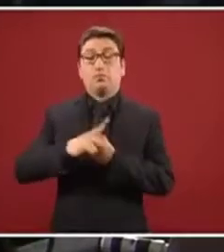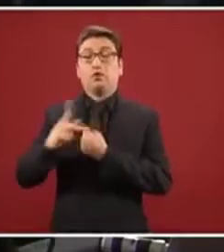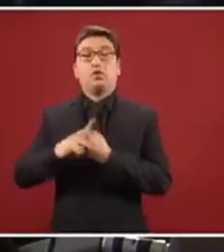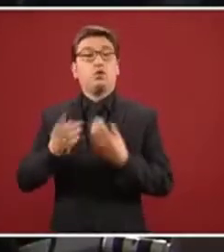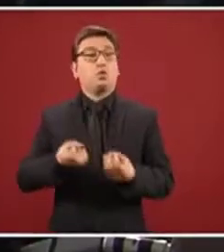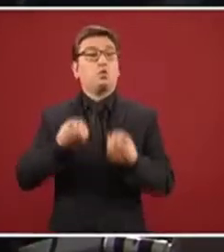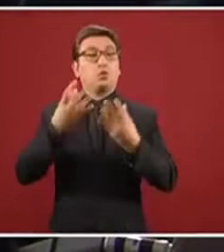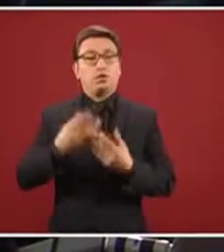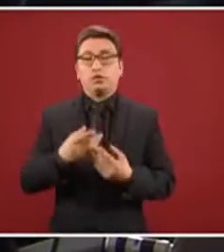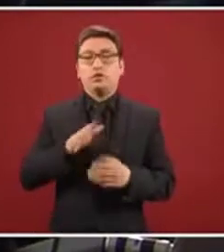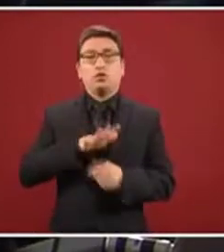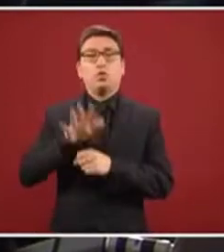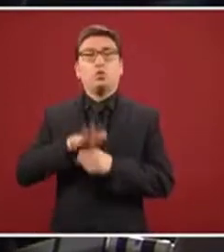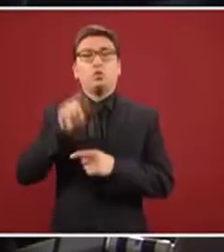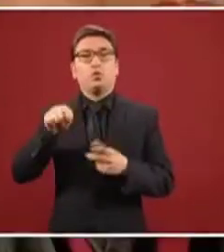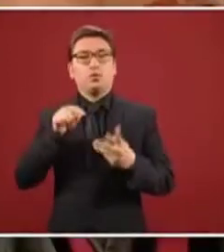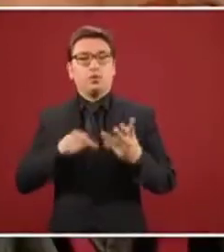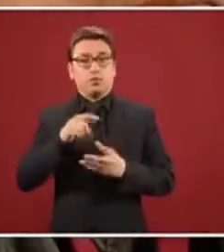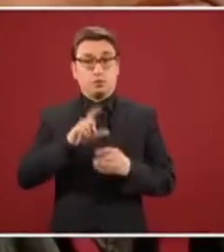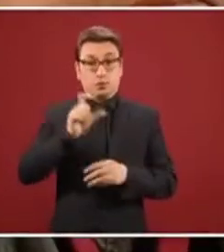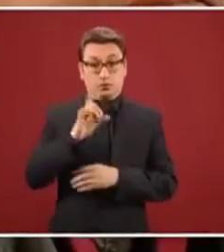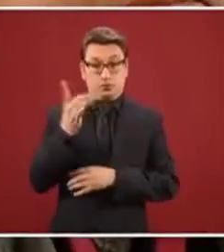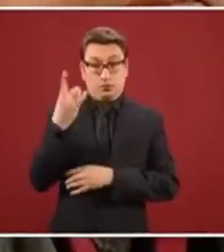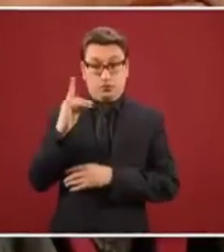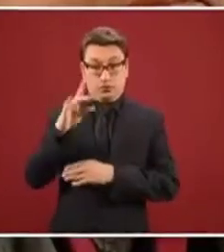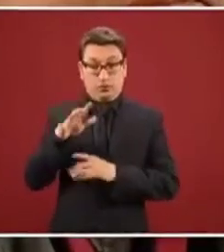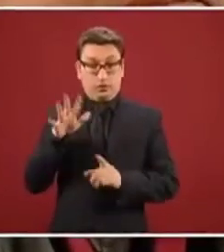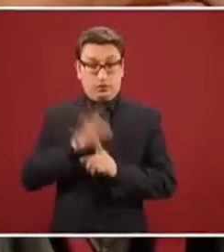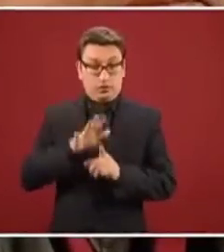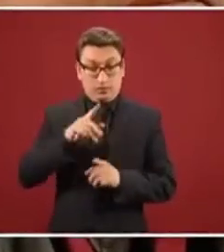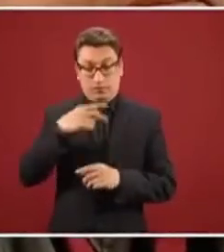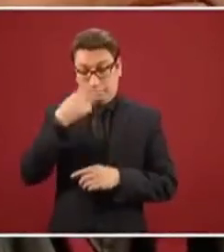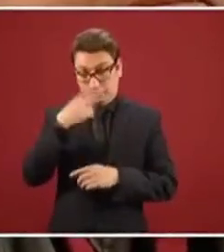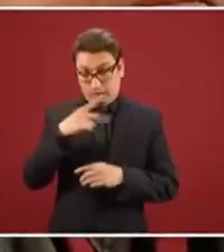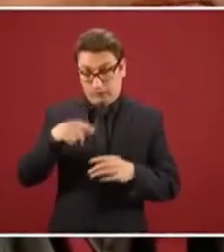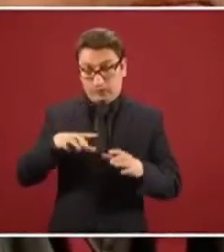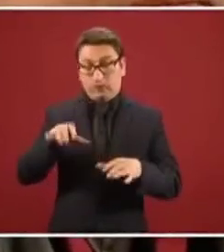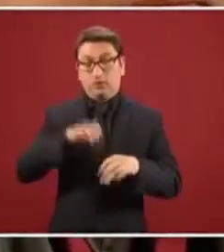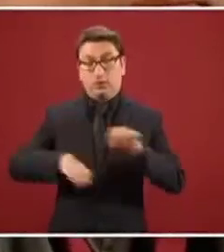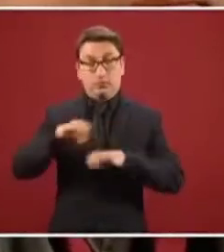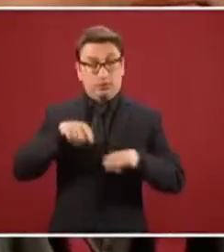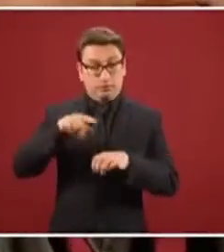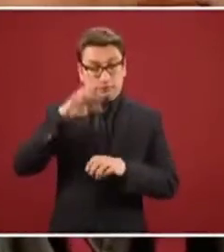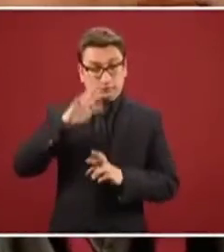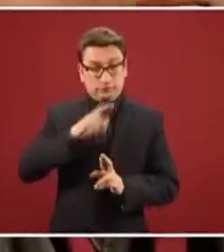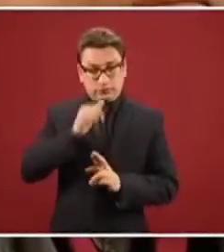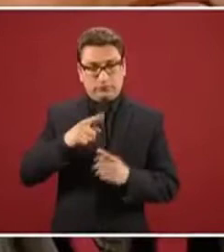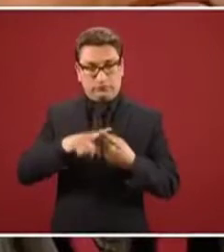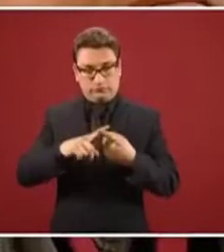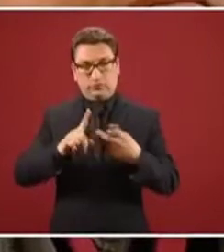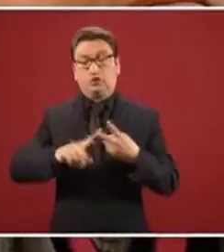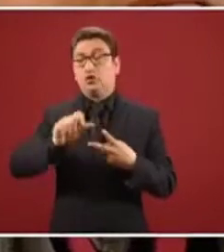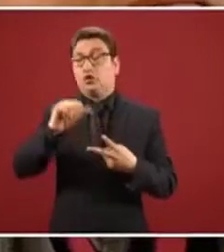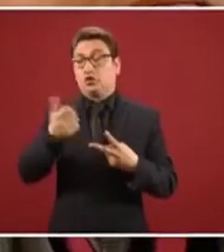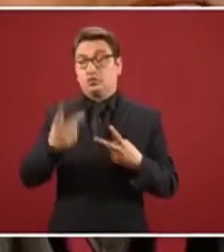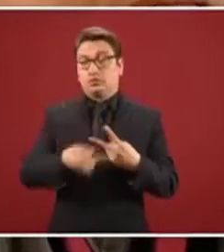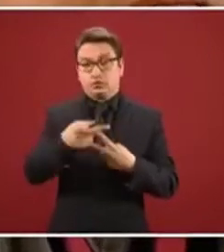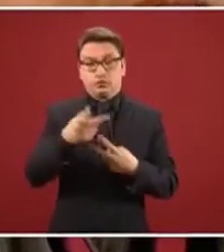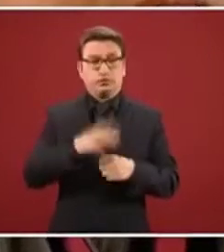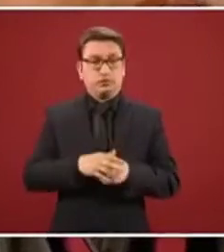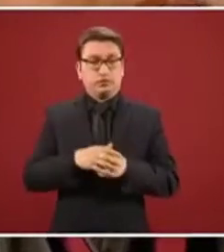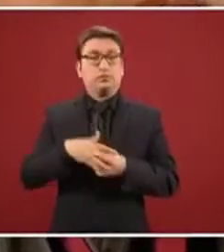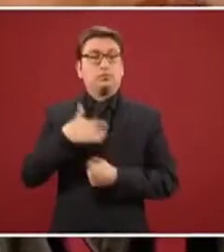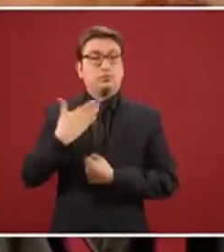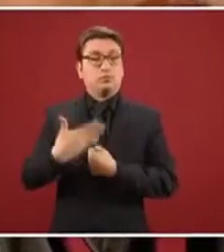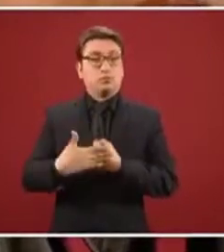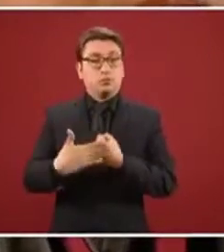apoyo al hostigamiento del gobierno de Bolivia a la embajada mexicana en aquel país? La siguiente pregunta sería, ¿cuáles son las medidas